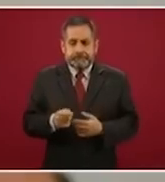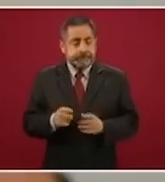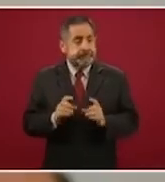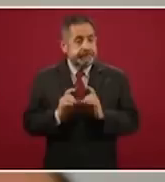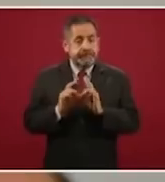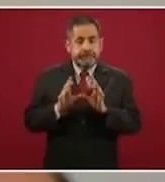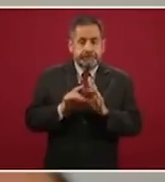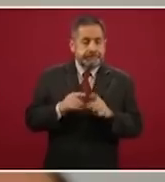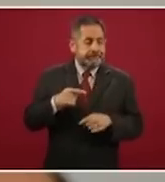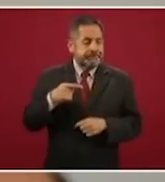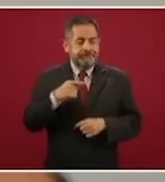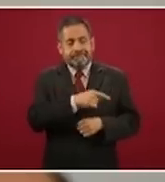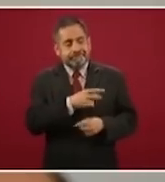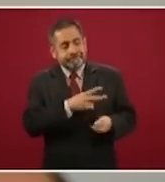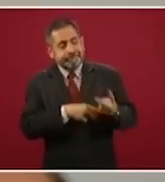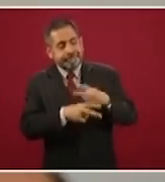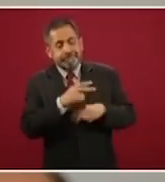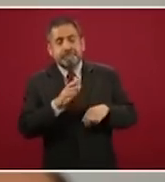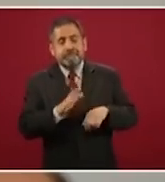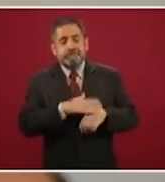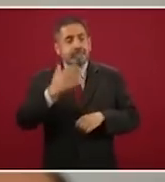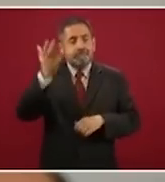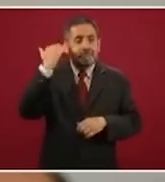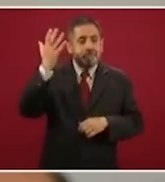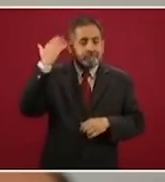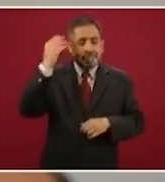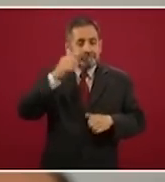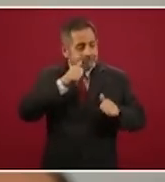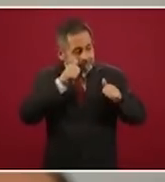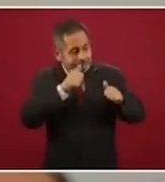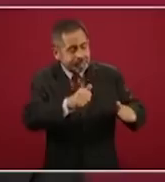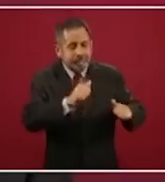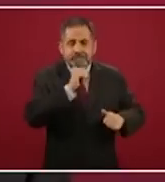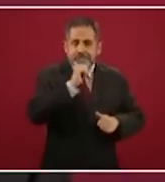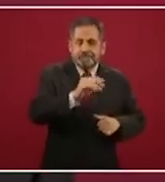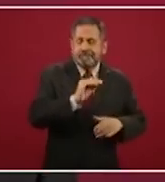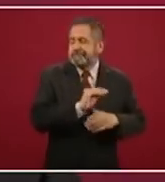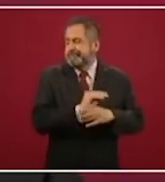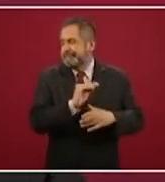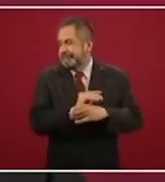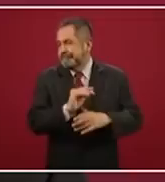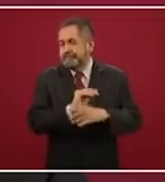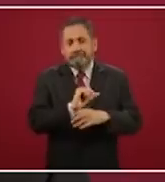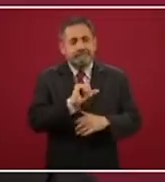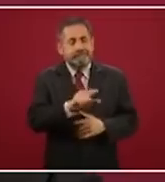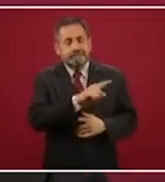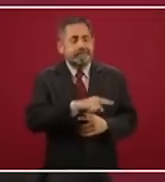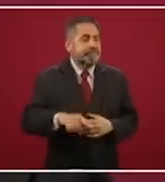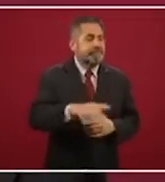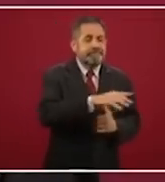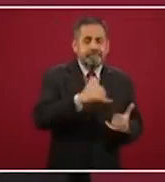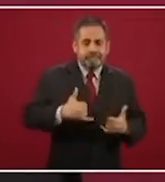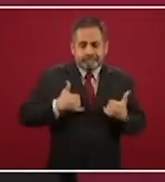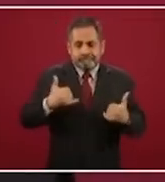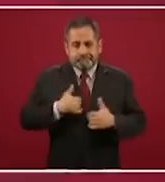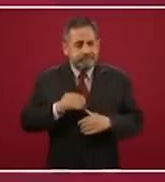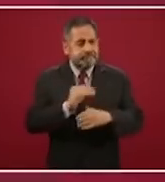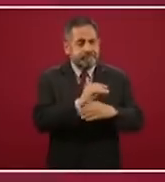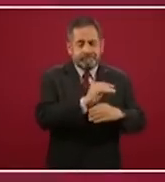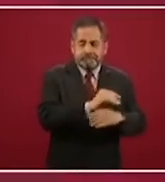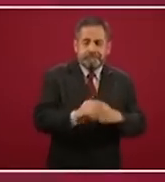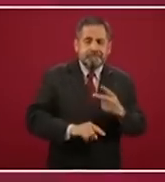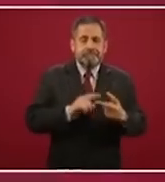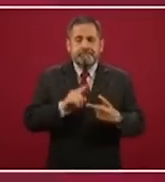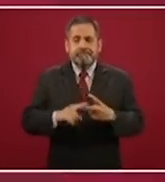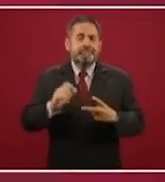surgido de la desatención al pueblo, de la desatención a los jóvenes, de la corrupción